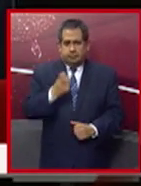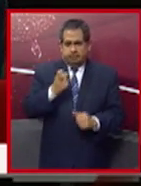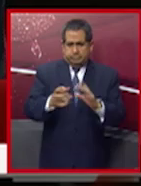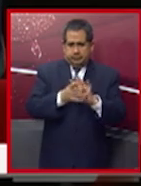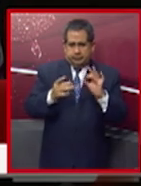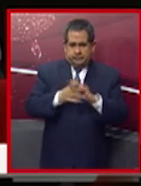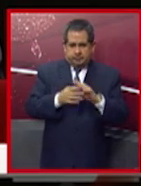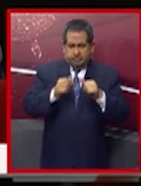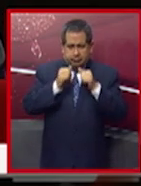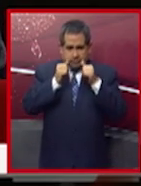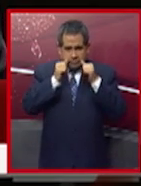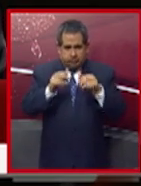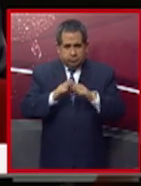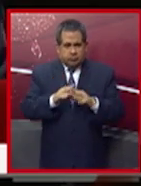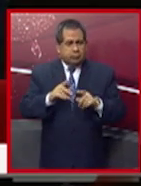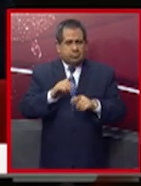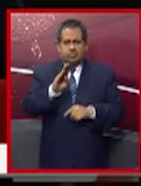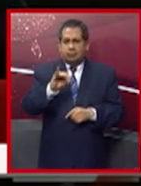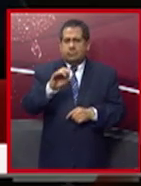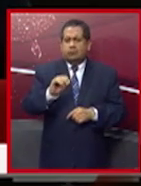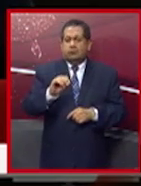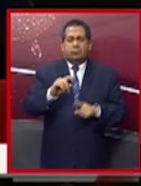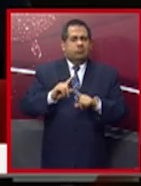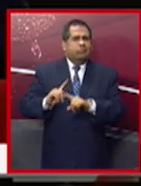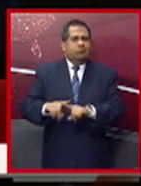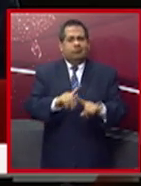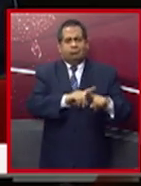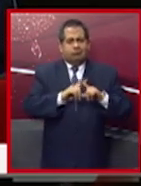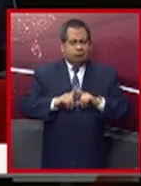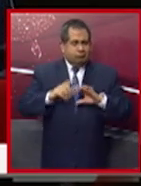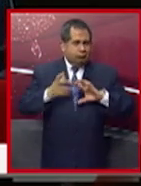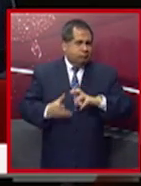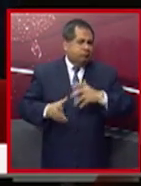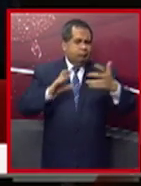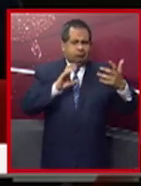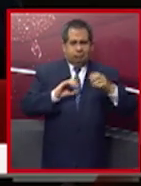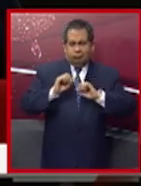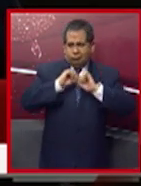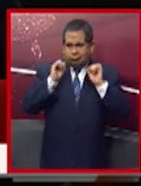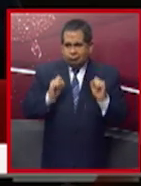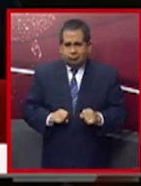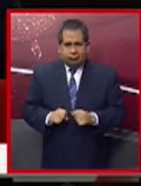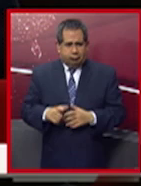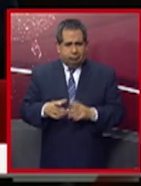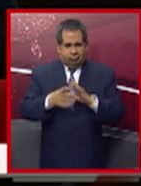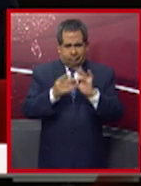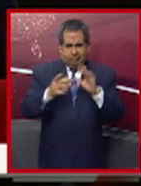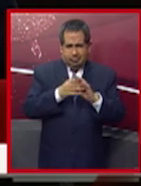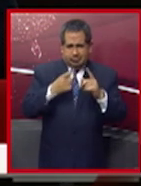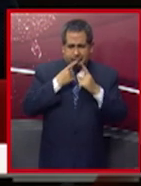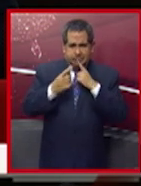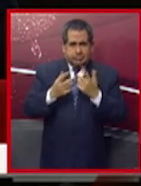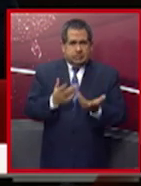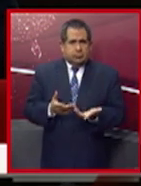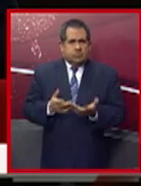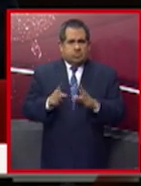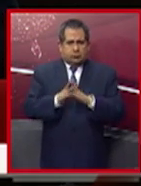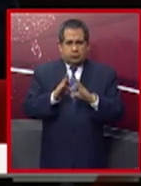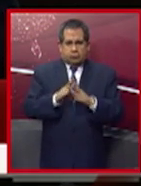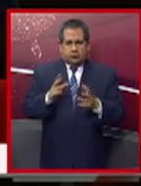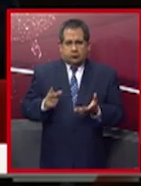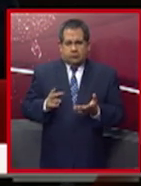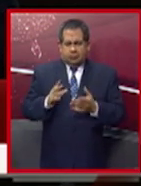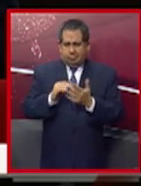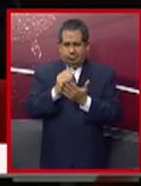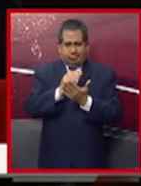actividad atenta contra la biodiversidad, desequilibra los sistemas, disminuye el capital natural y menoscaba